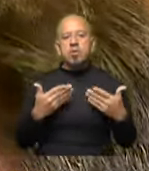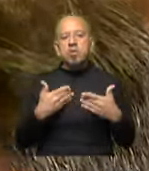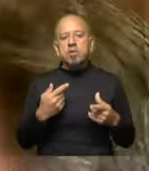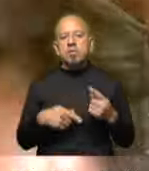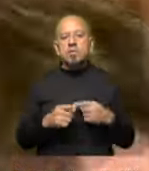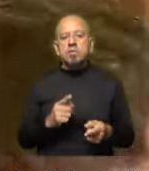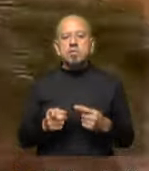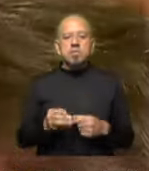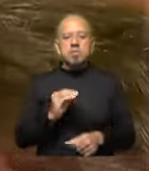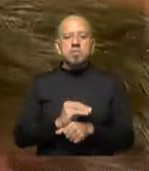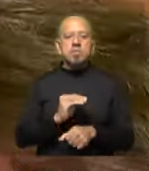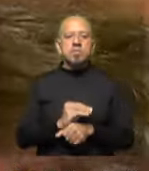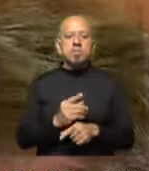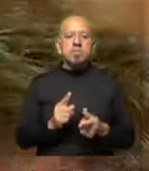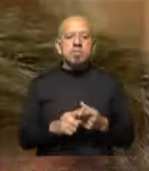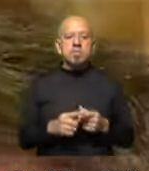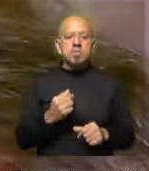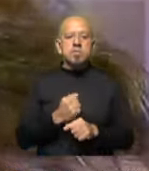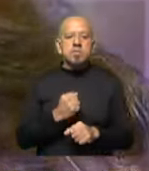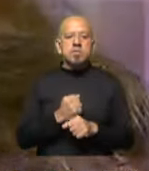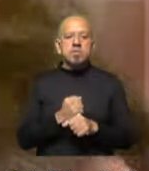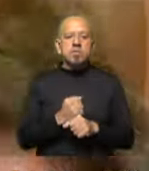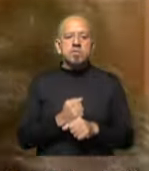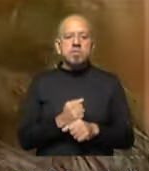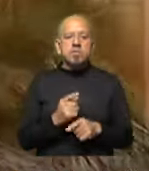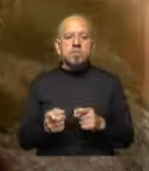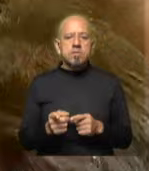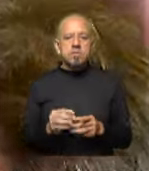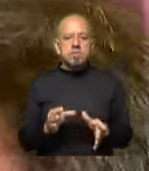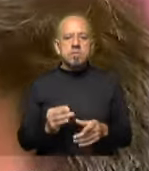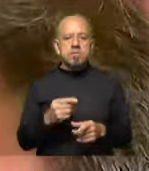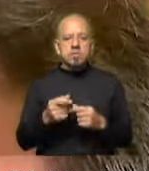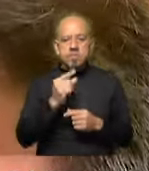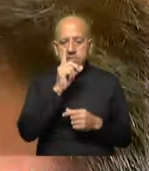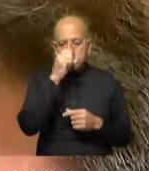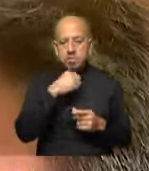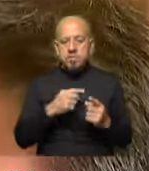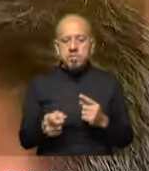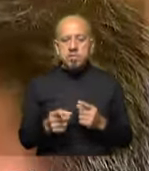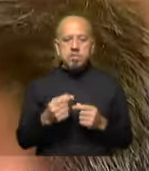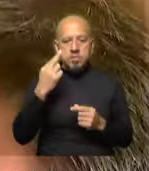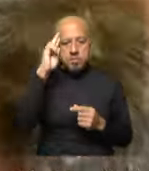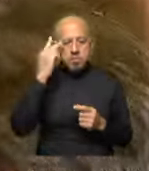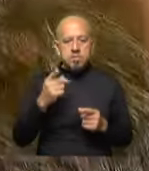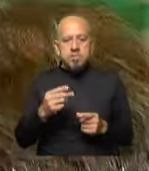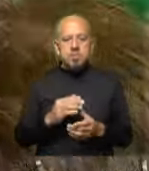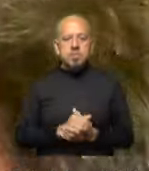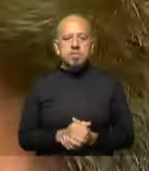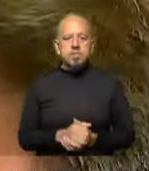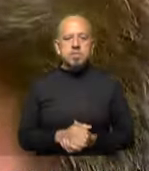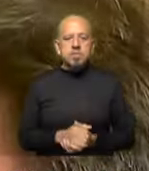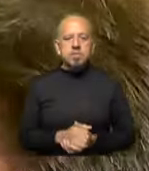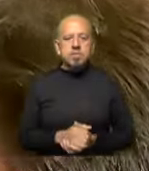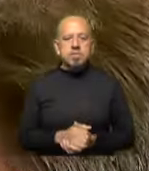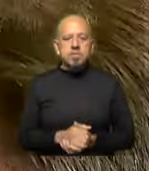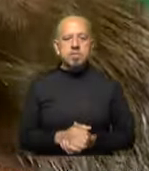explosión cultural y de trabajo que se esparce por todo montevo que lo disfruta todo el Uruguay feliz Carnaval saben que va